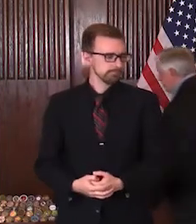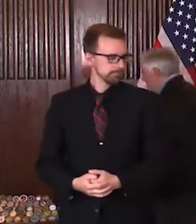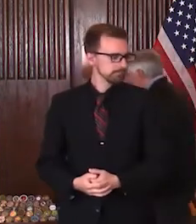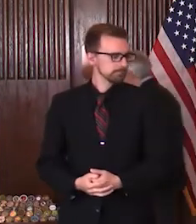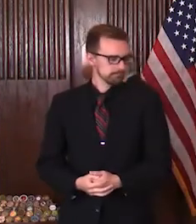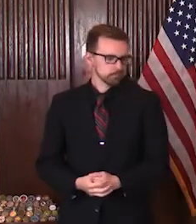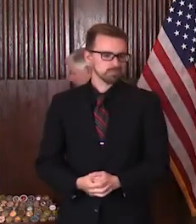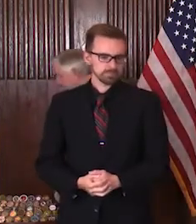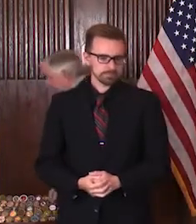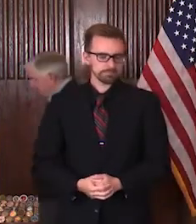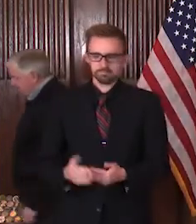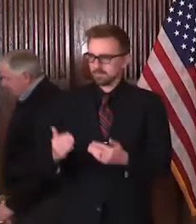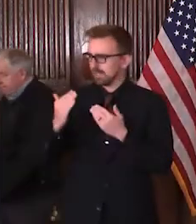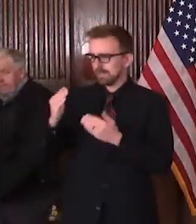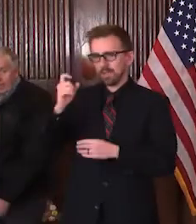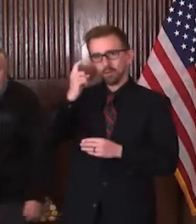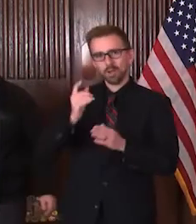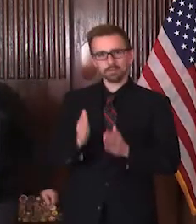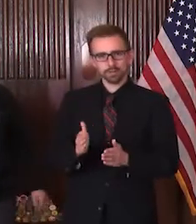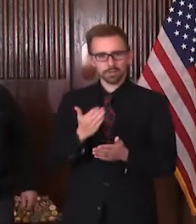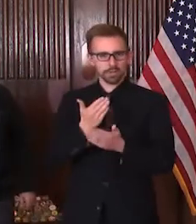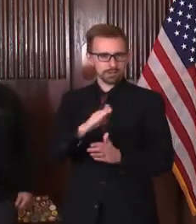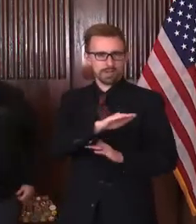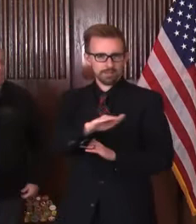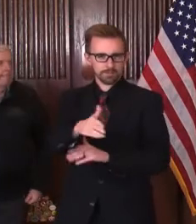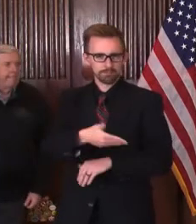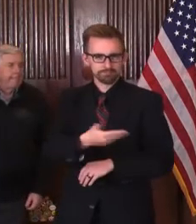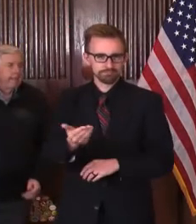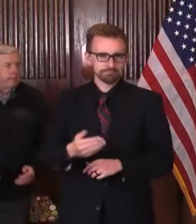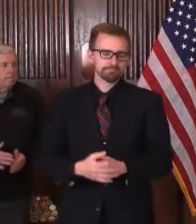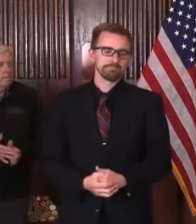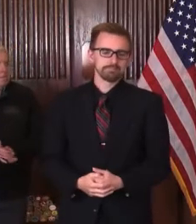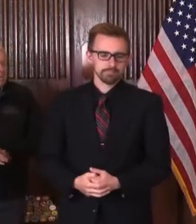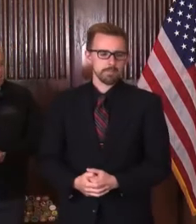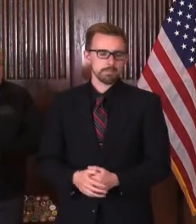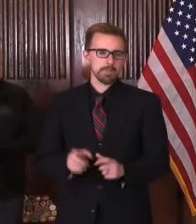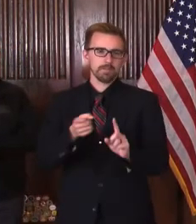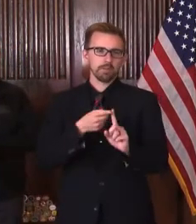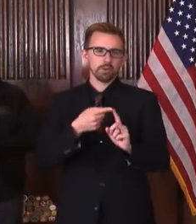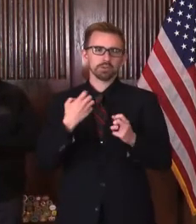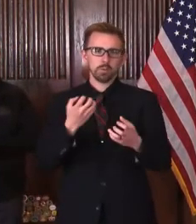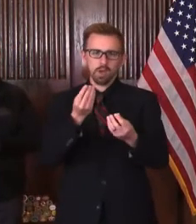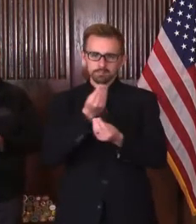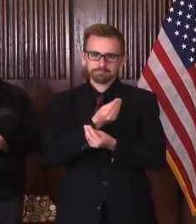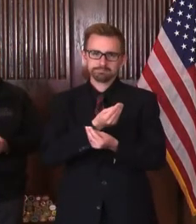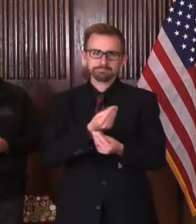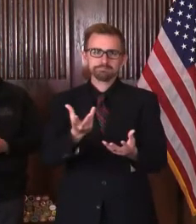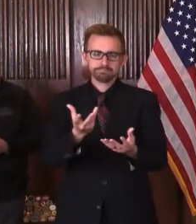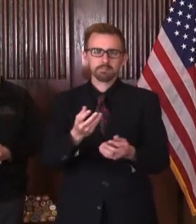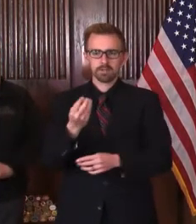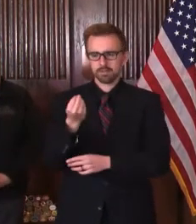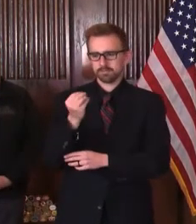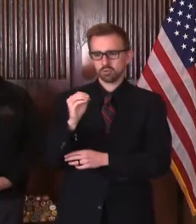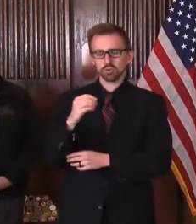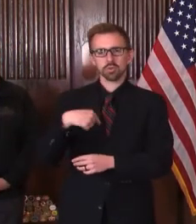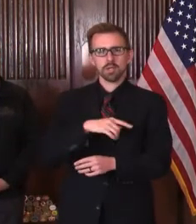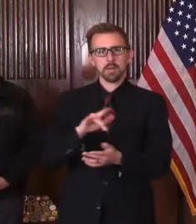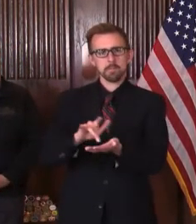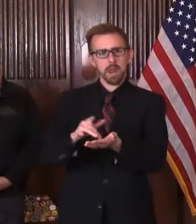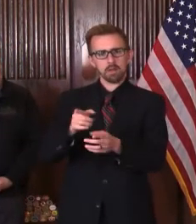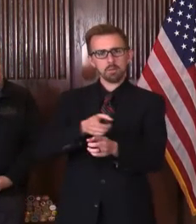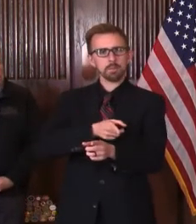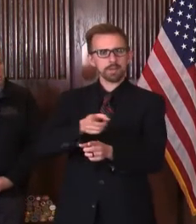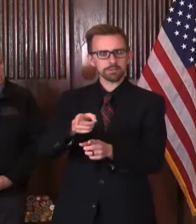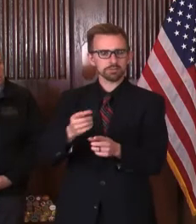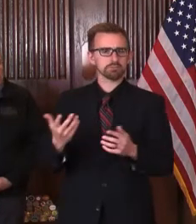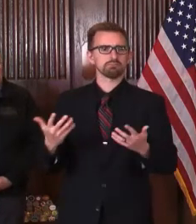días a 14 días. Ese es el rango de periodo de incubación que se ha demostrado en los estudios que